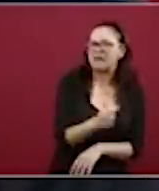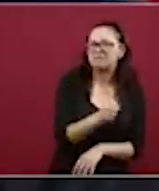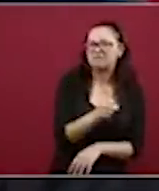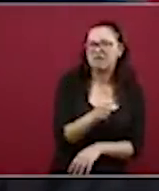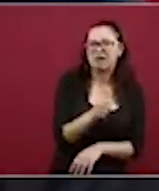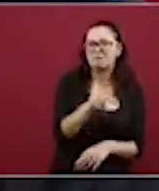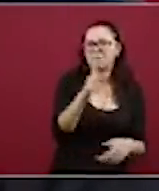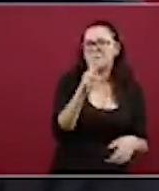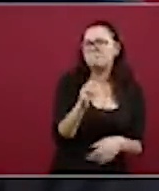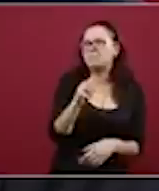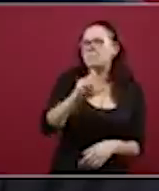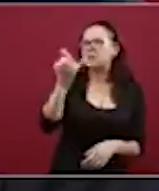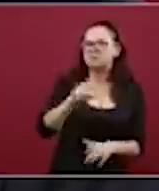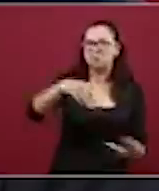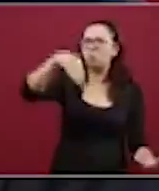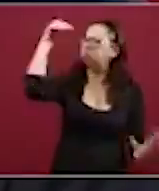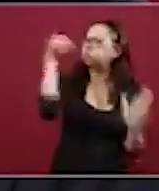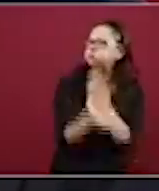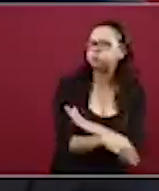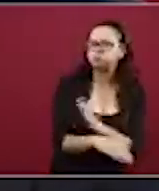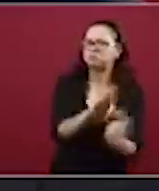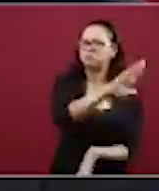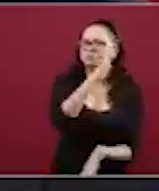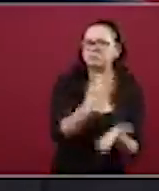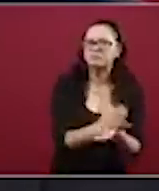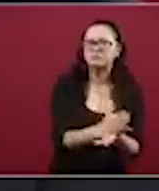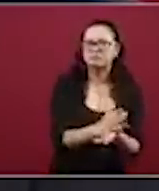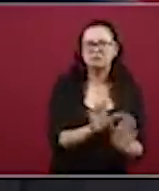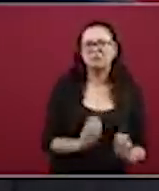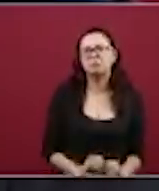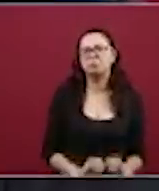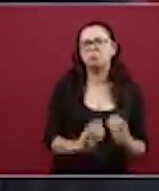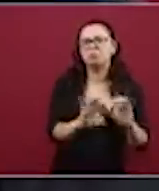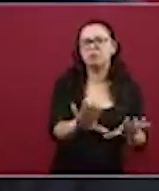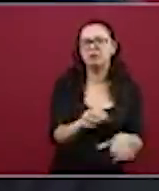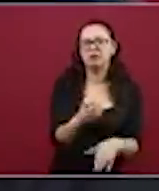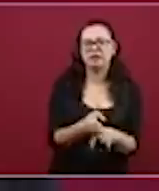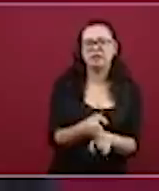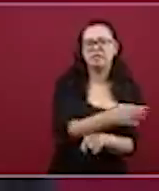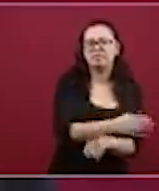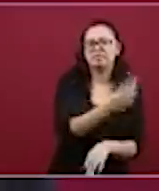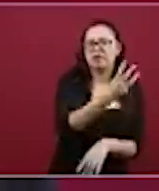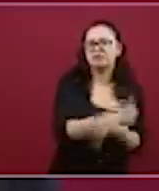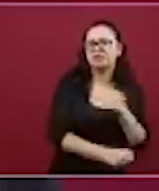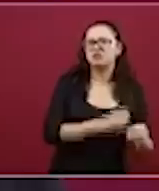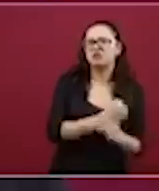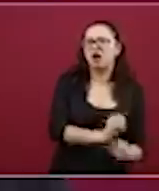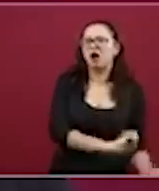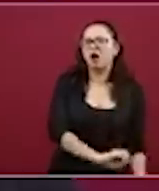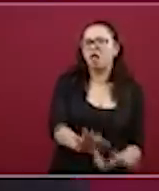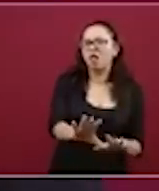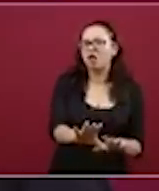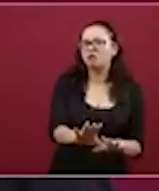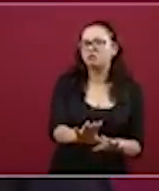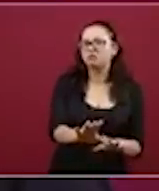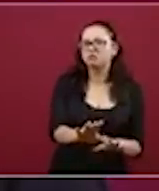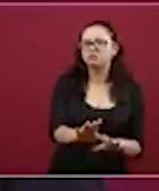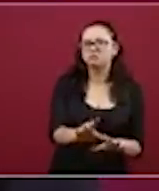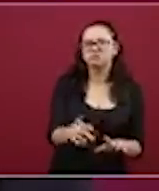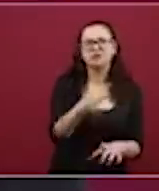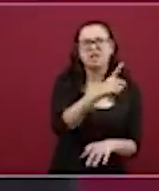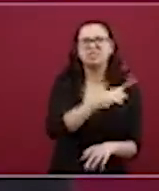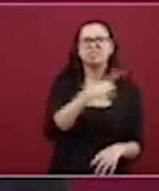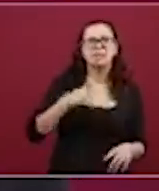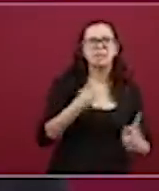cuando se paró Pemex en los últimos 3 años de la pasada administración y creció tanto